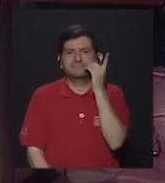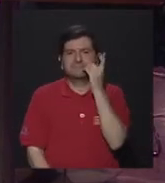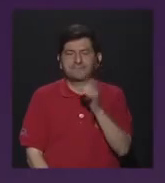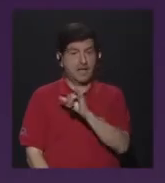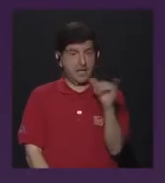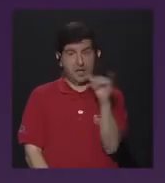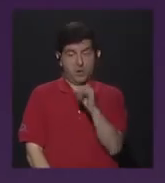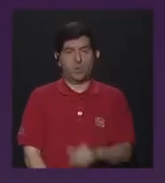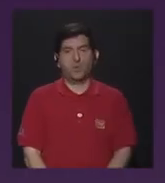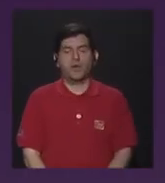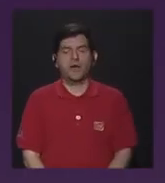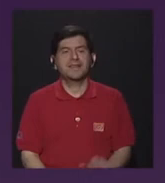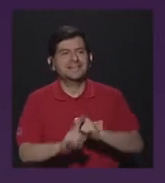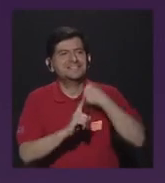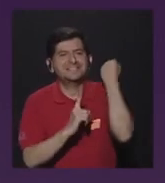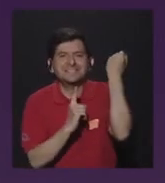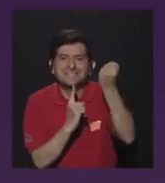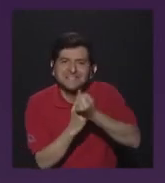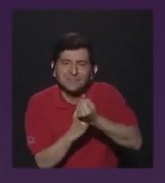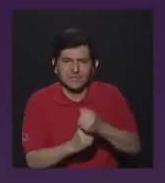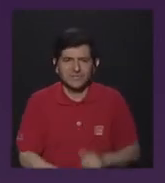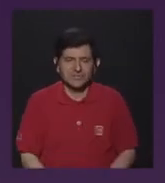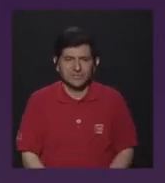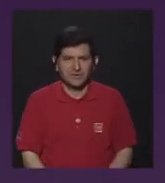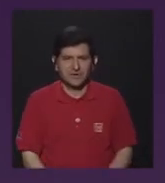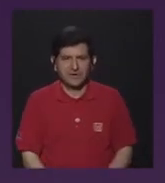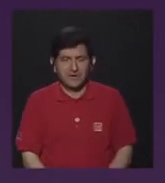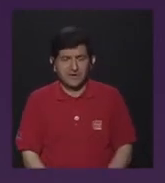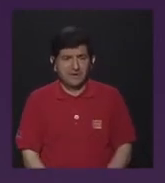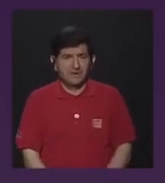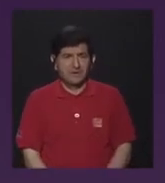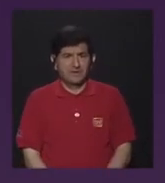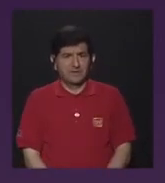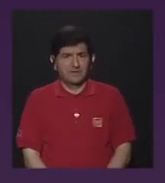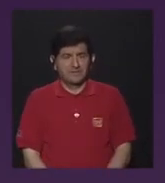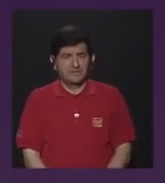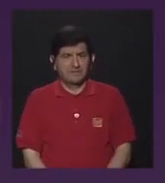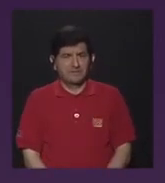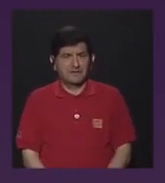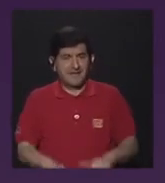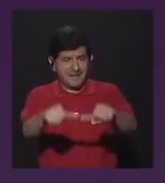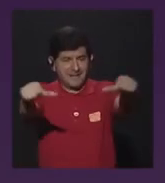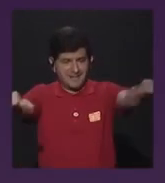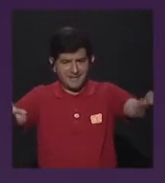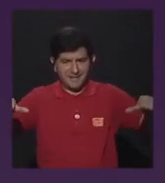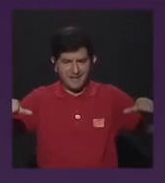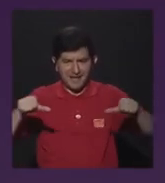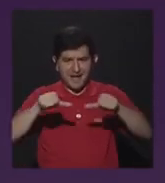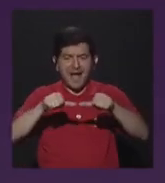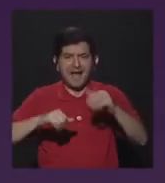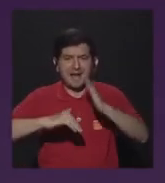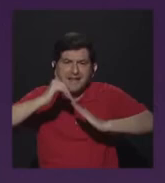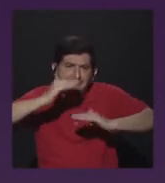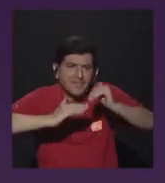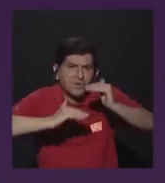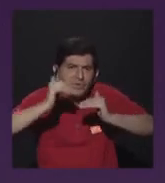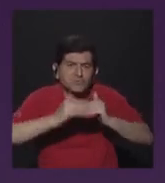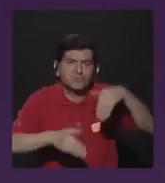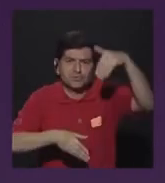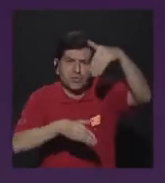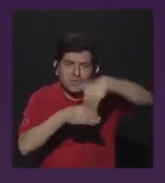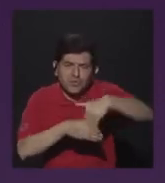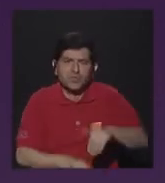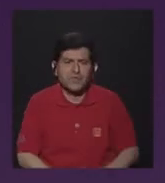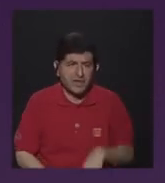también está el asunto de que la finca está la el área a construir está dentro de los